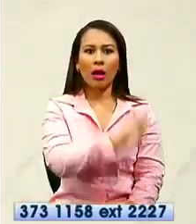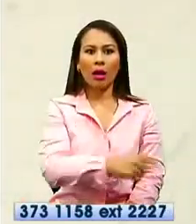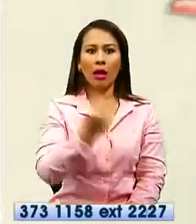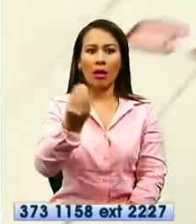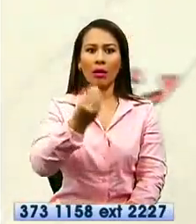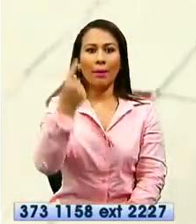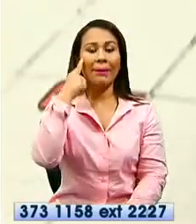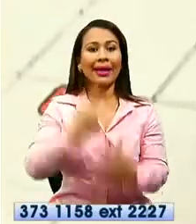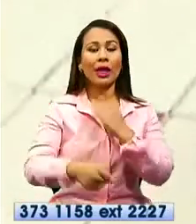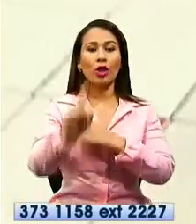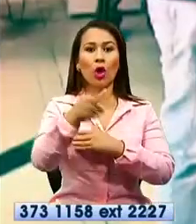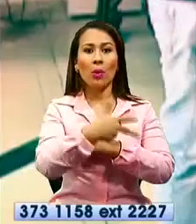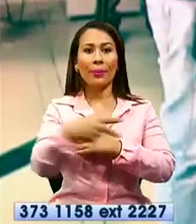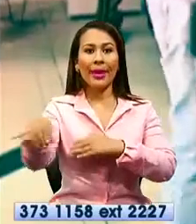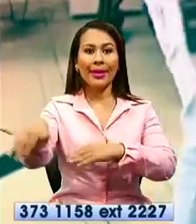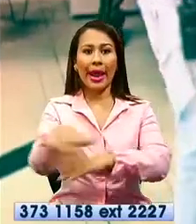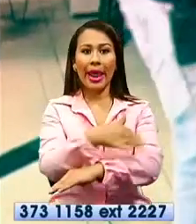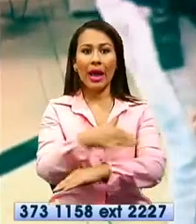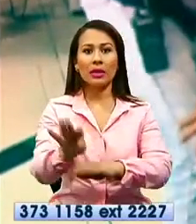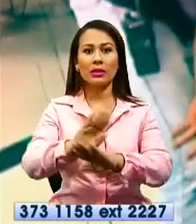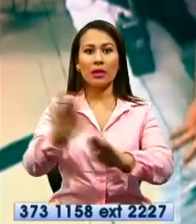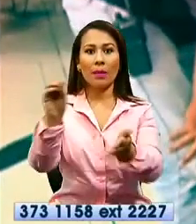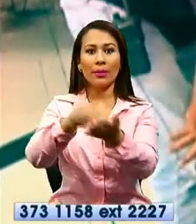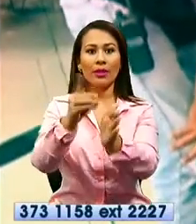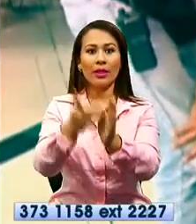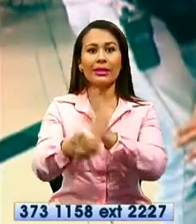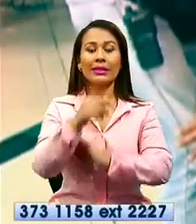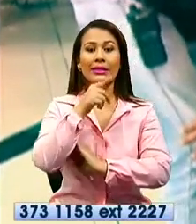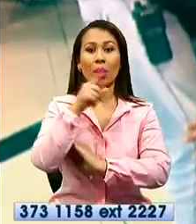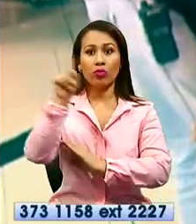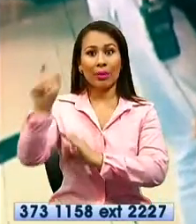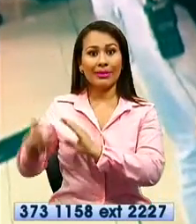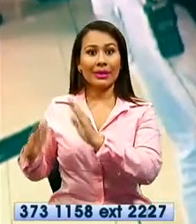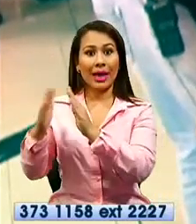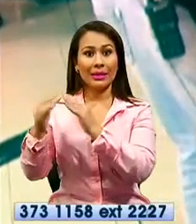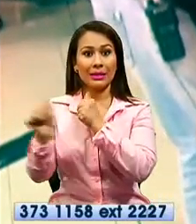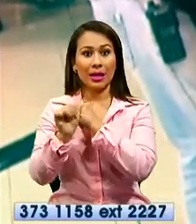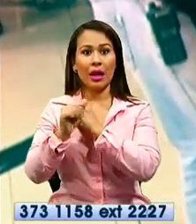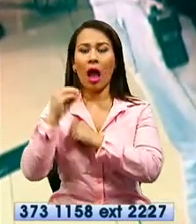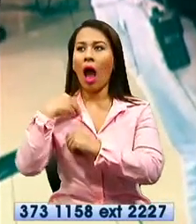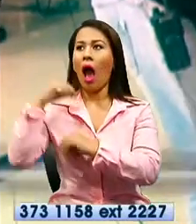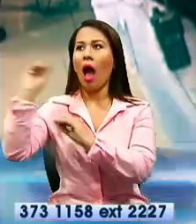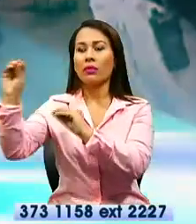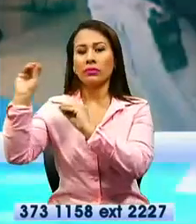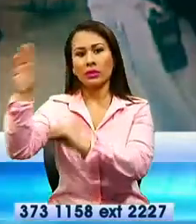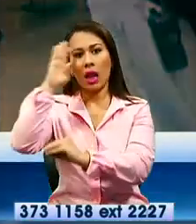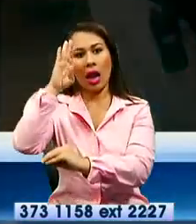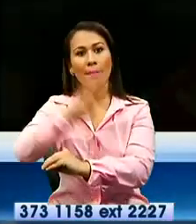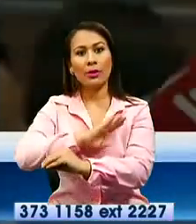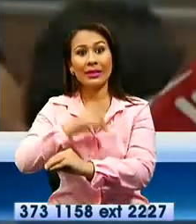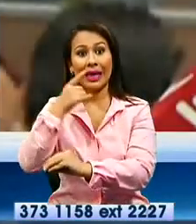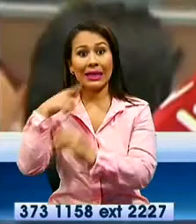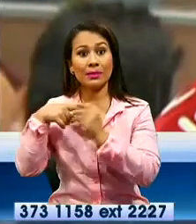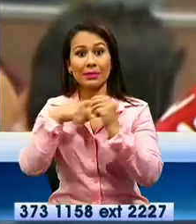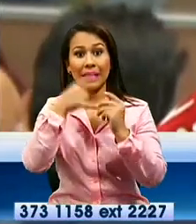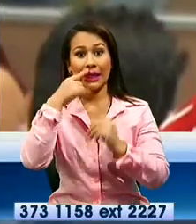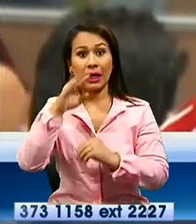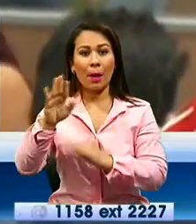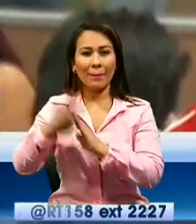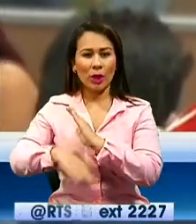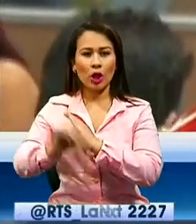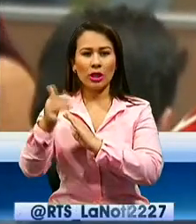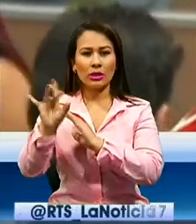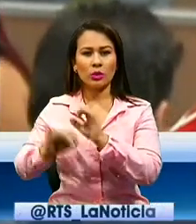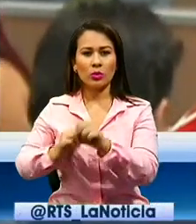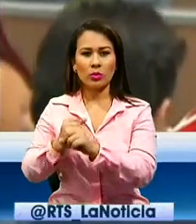que salga de la casa. La denuncia por parte de una moradora permitió a la DINAPEN rescatarla. Encadenada y